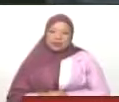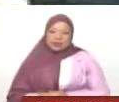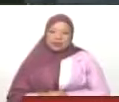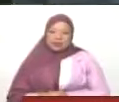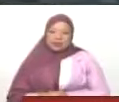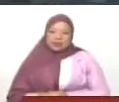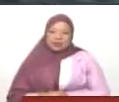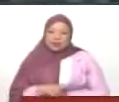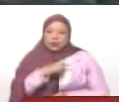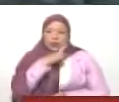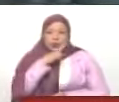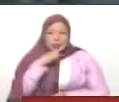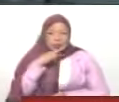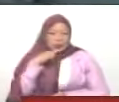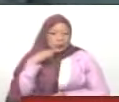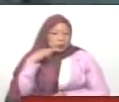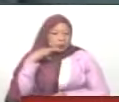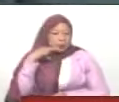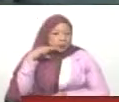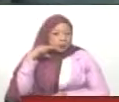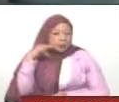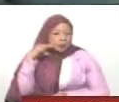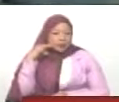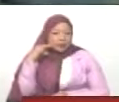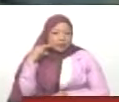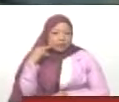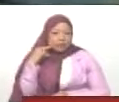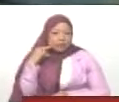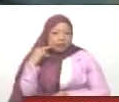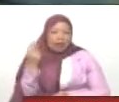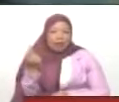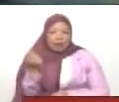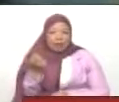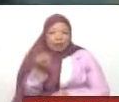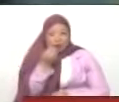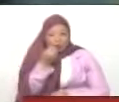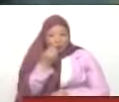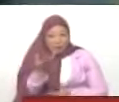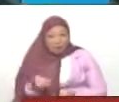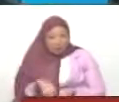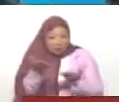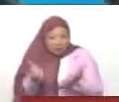Está exquisito. Exquisito. Dale ahí para ver. Métele un dientico ahí.